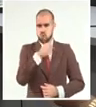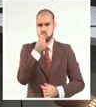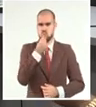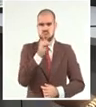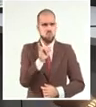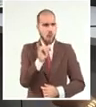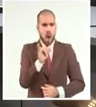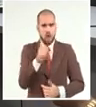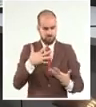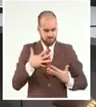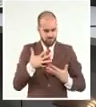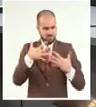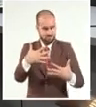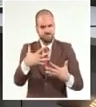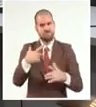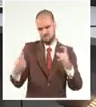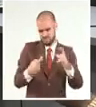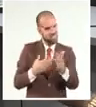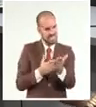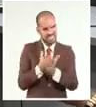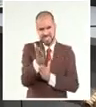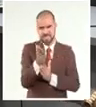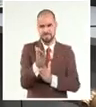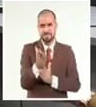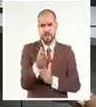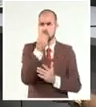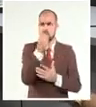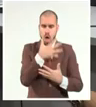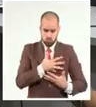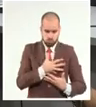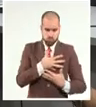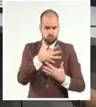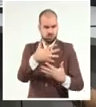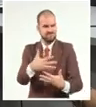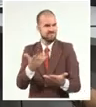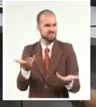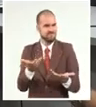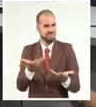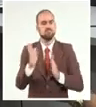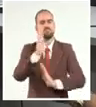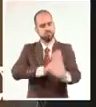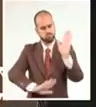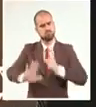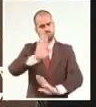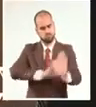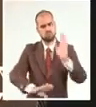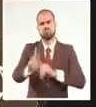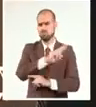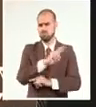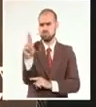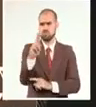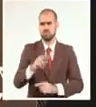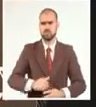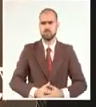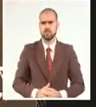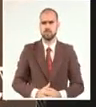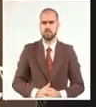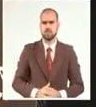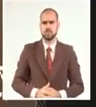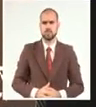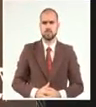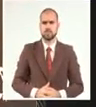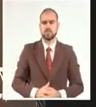de luchar, de dar la vida por ella. Serían los Malagones